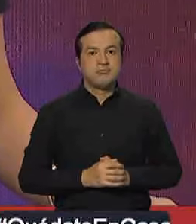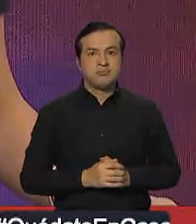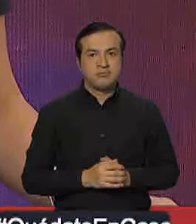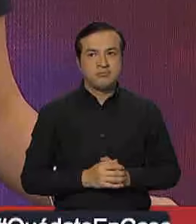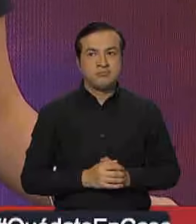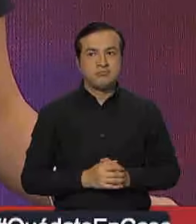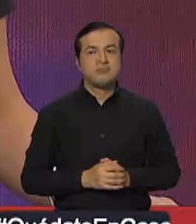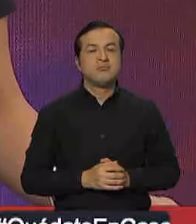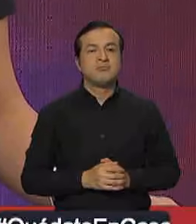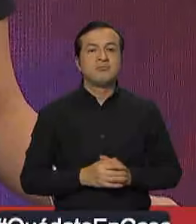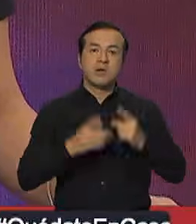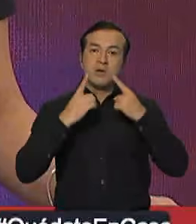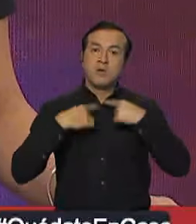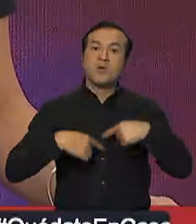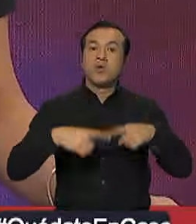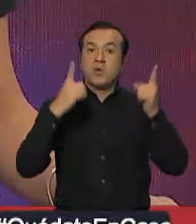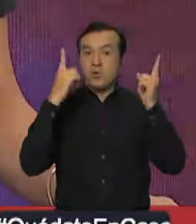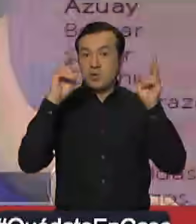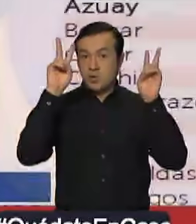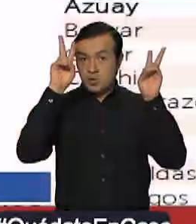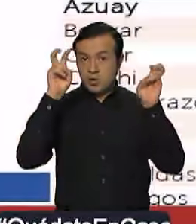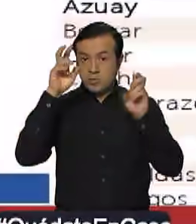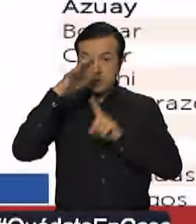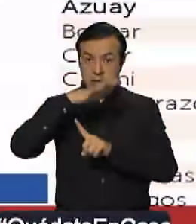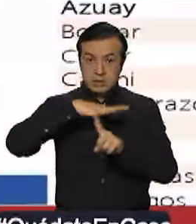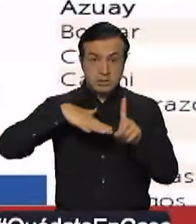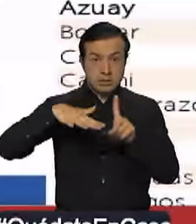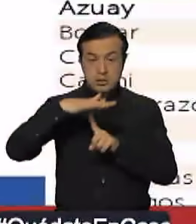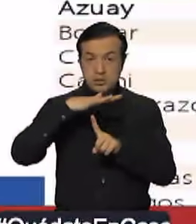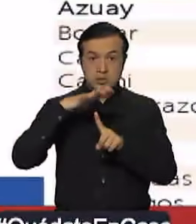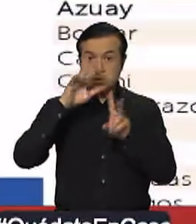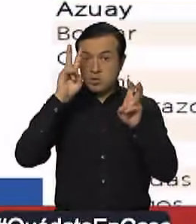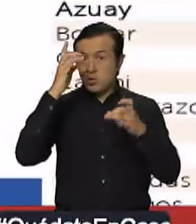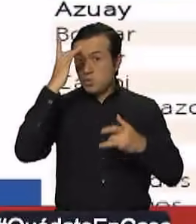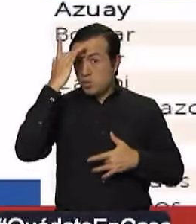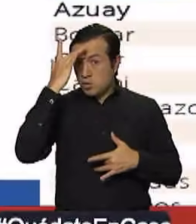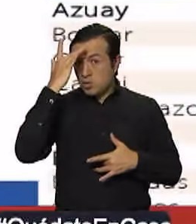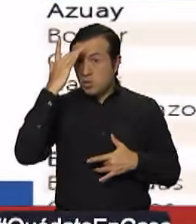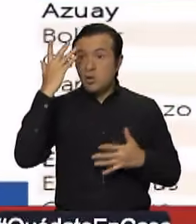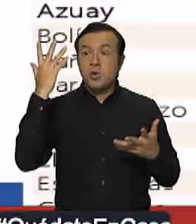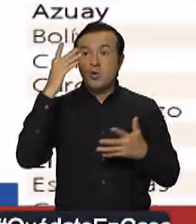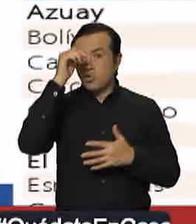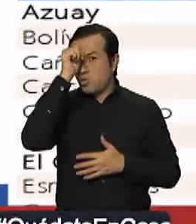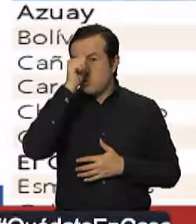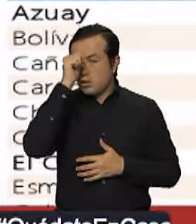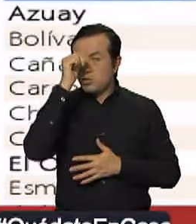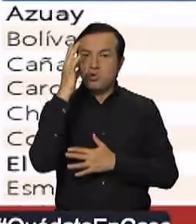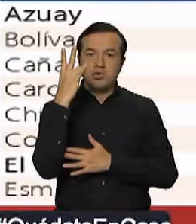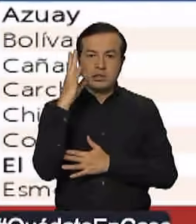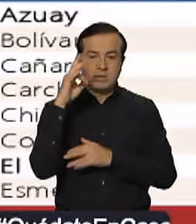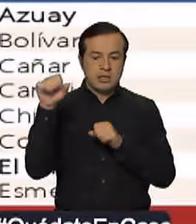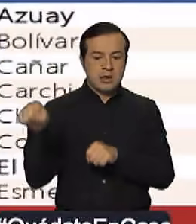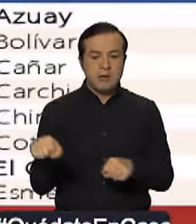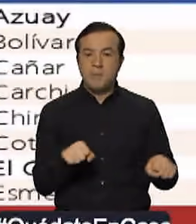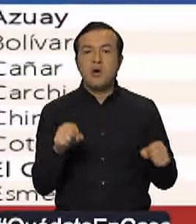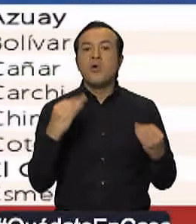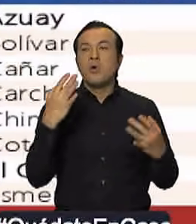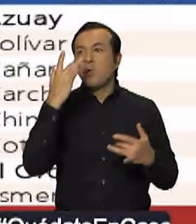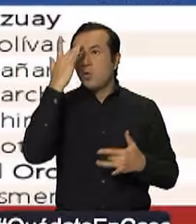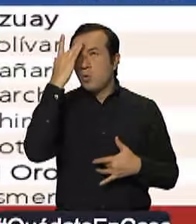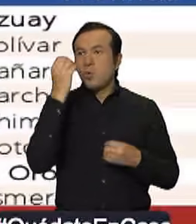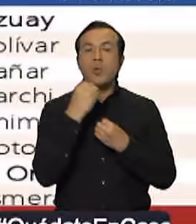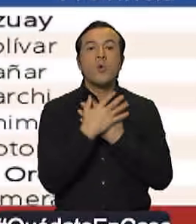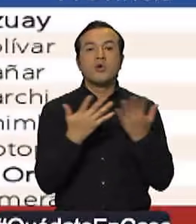Y de acuerdo al último informe sobre la situación del COVID-19 en el Ecuador, con corte de este domingo 17 de mayo, informamos que